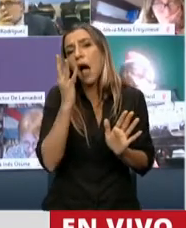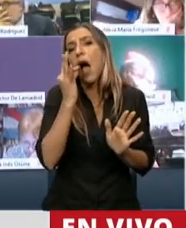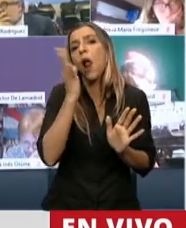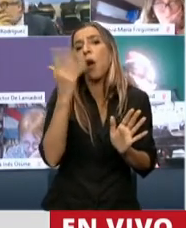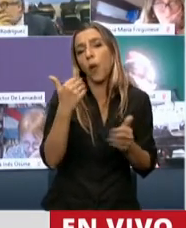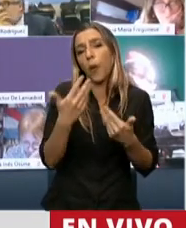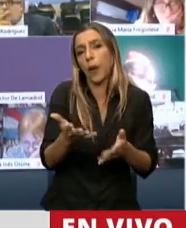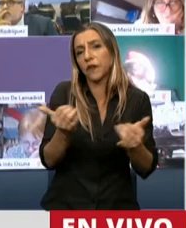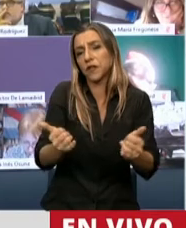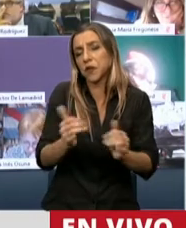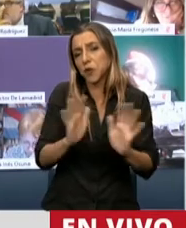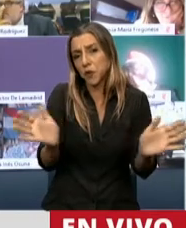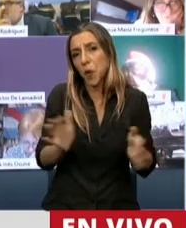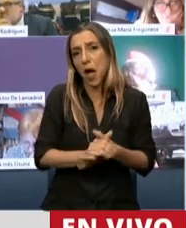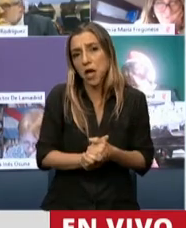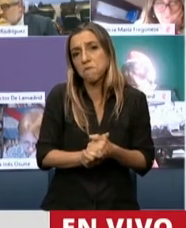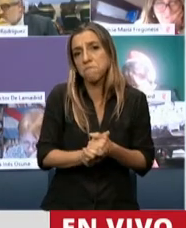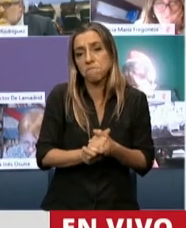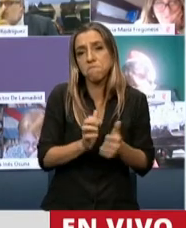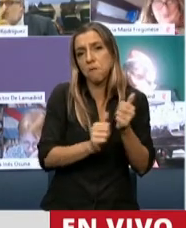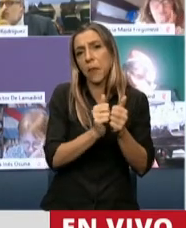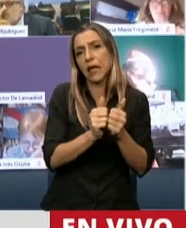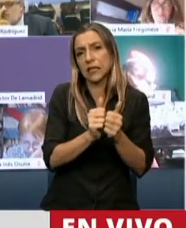discrecionalidad, sino porque creo que